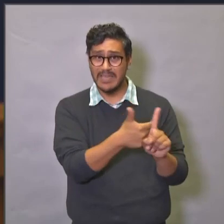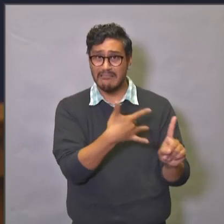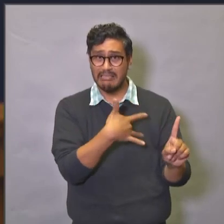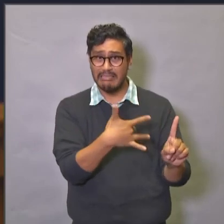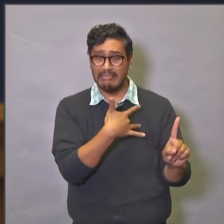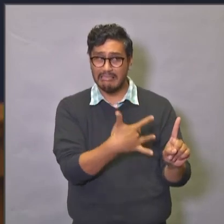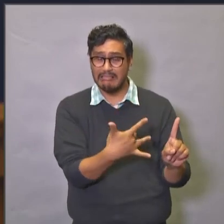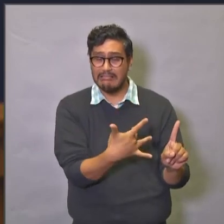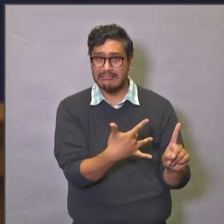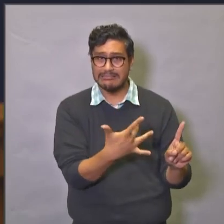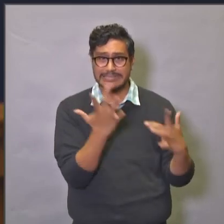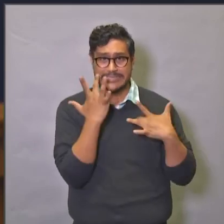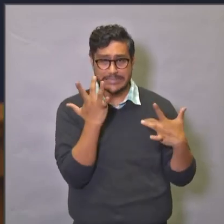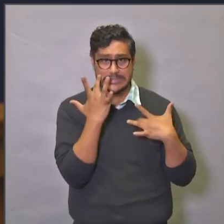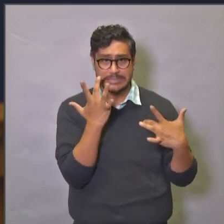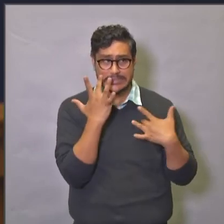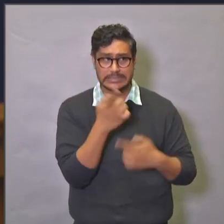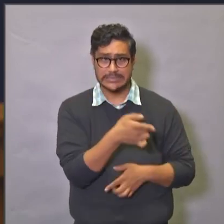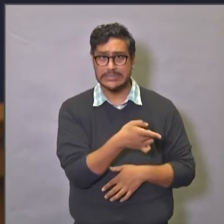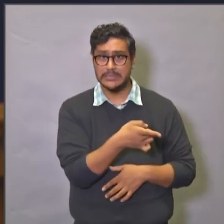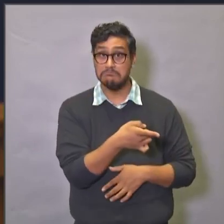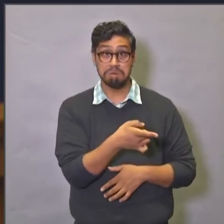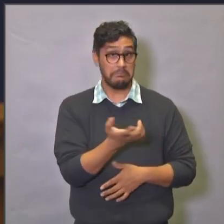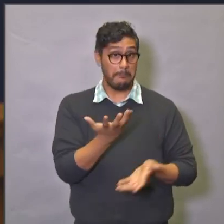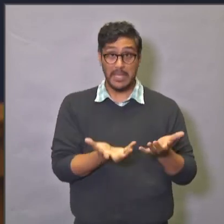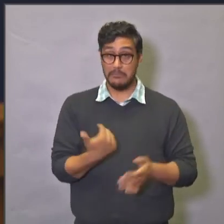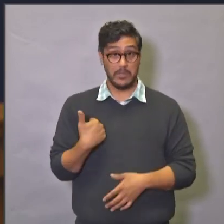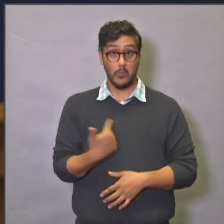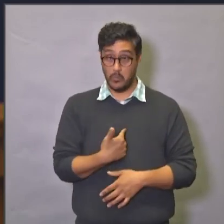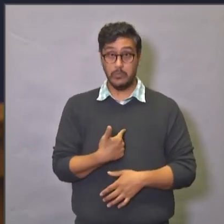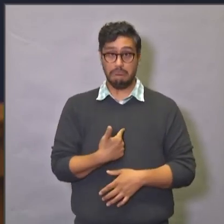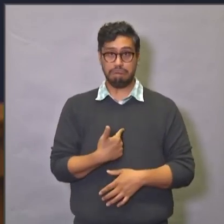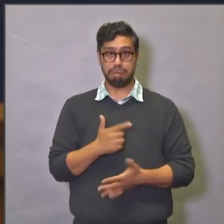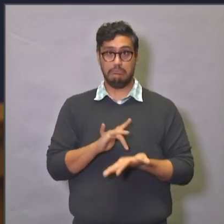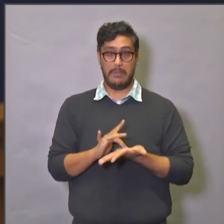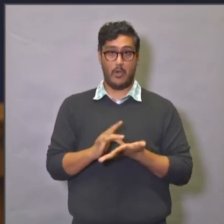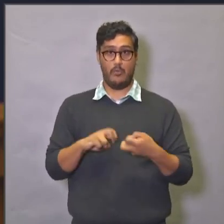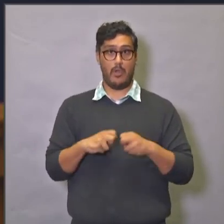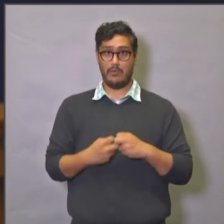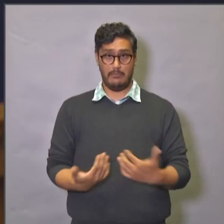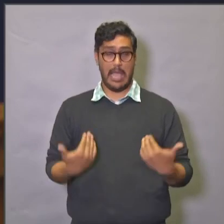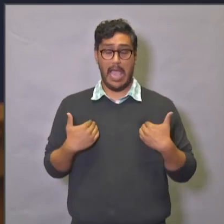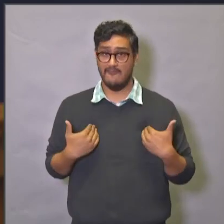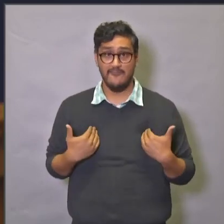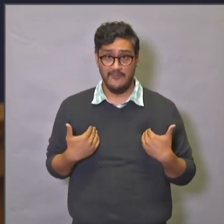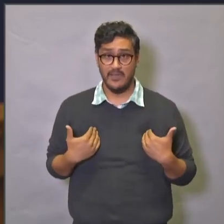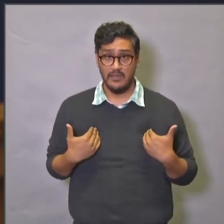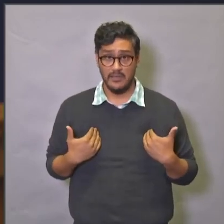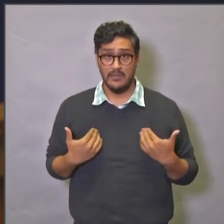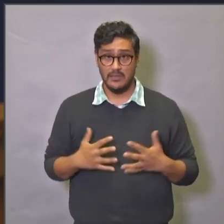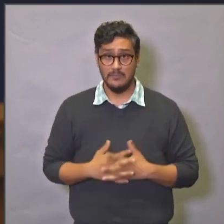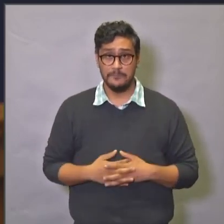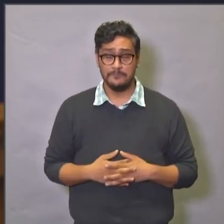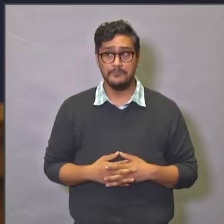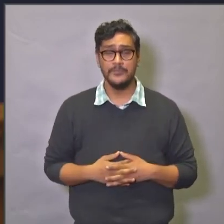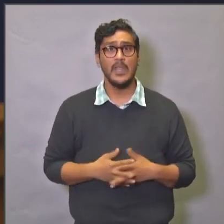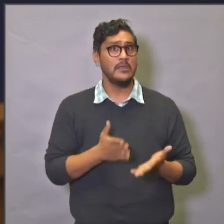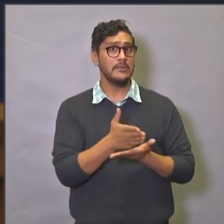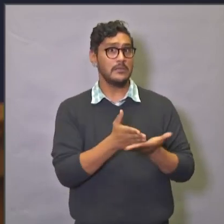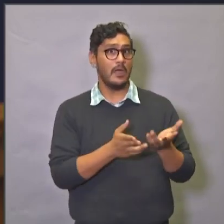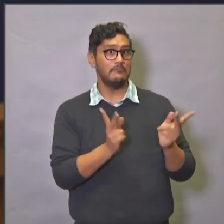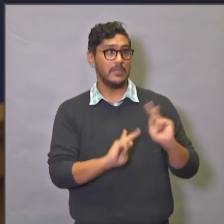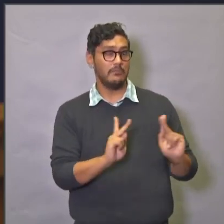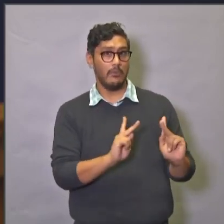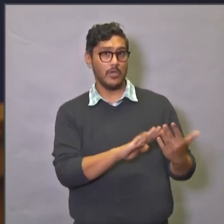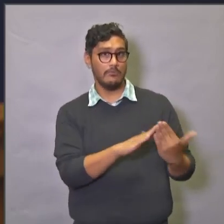y nosotros mismos podemos tener estos problemas de salud bastante comunes. Hay personas en nuestras